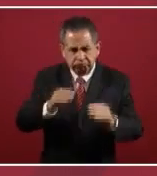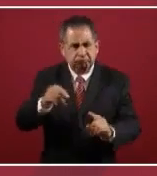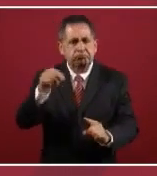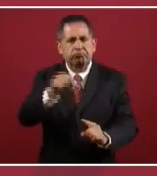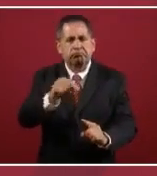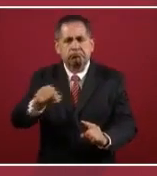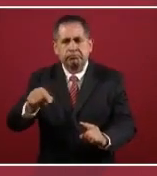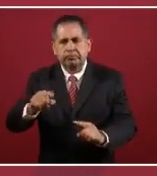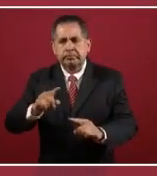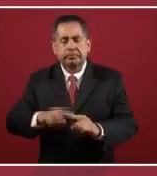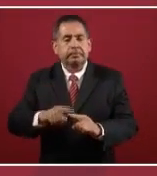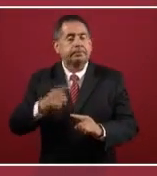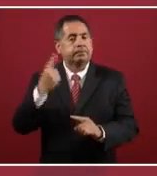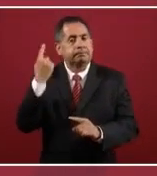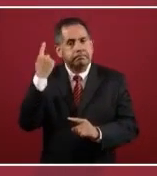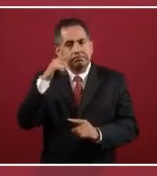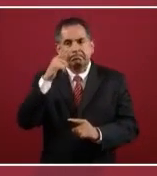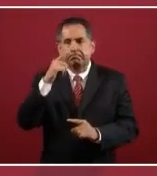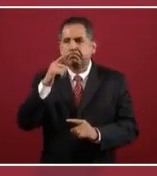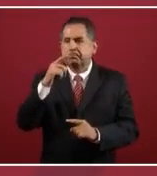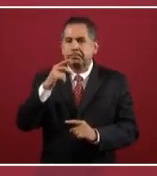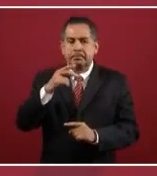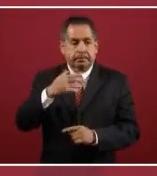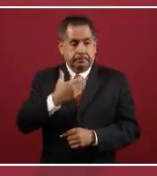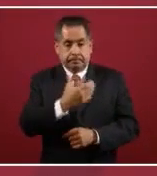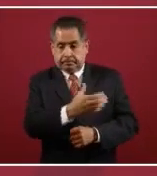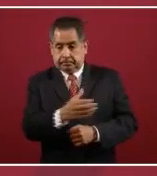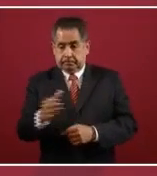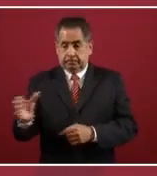a rescatar el campo,